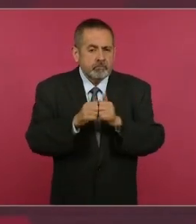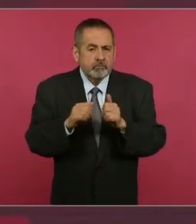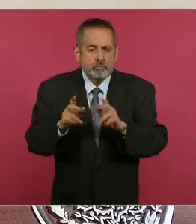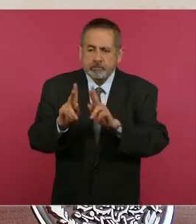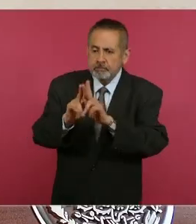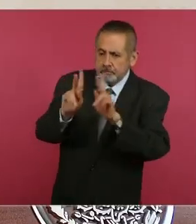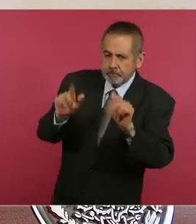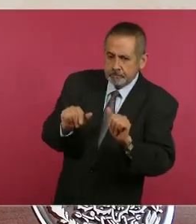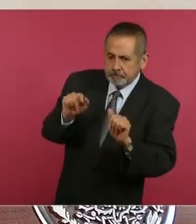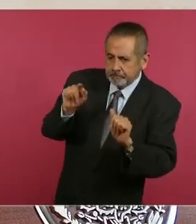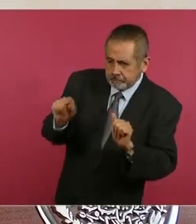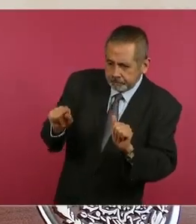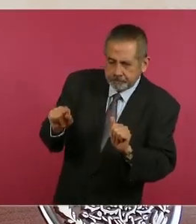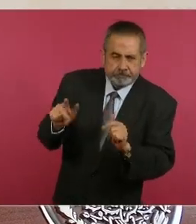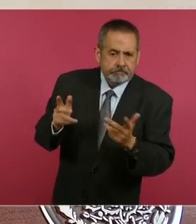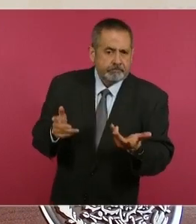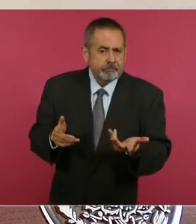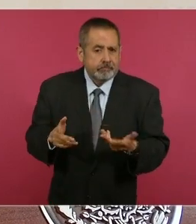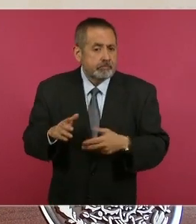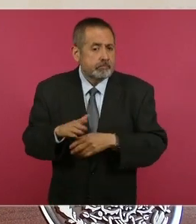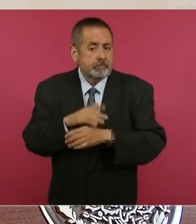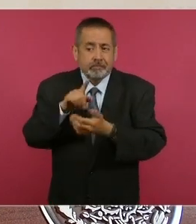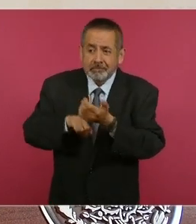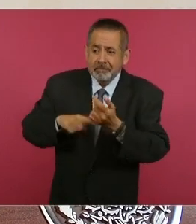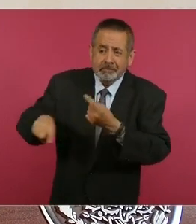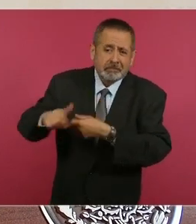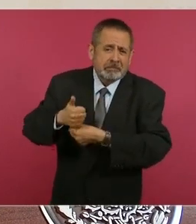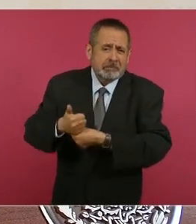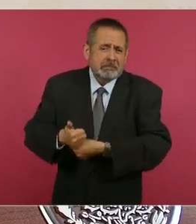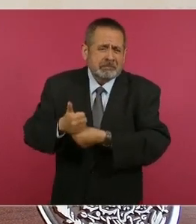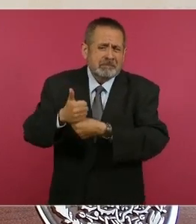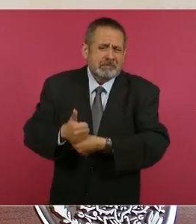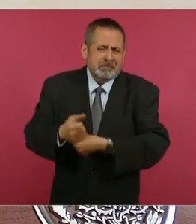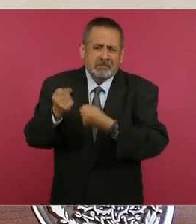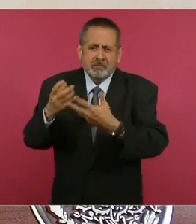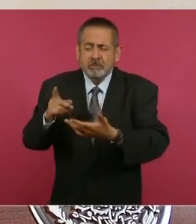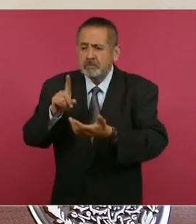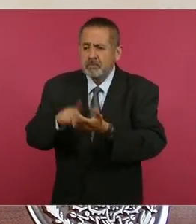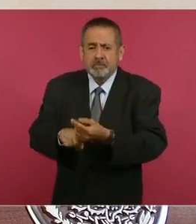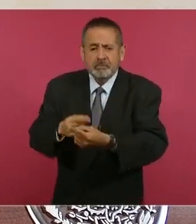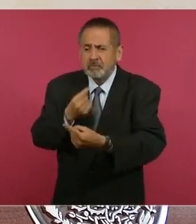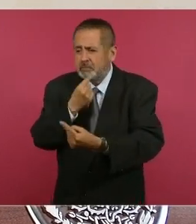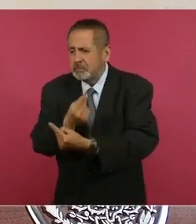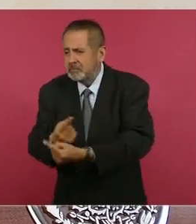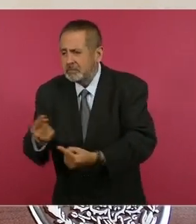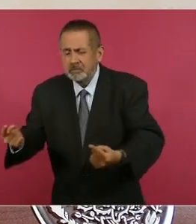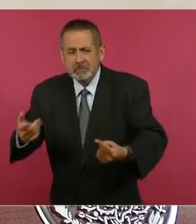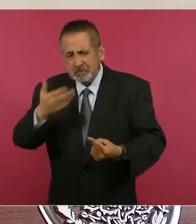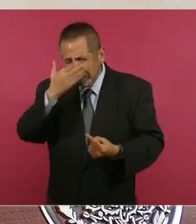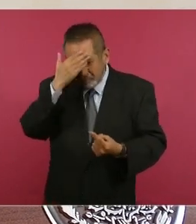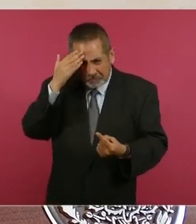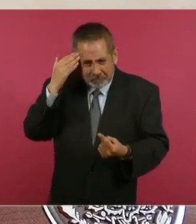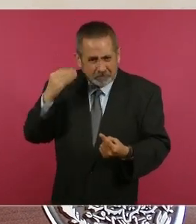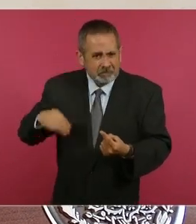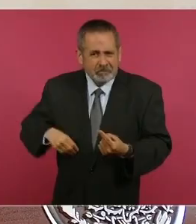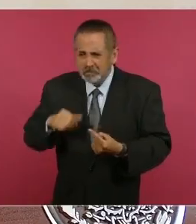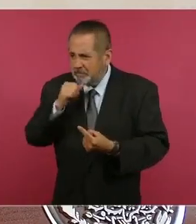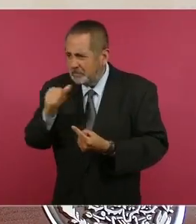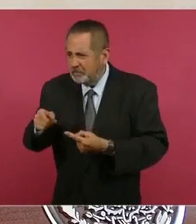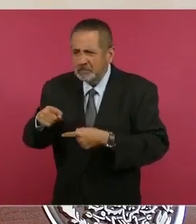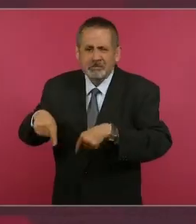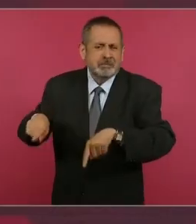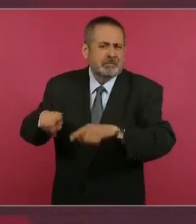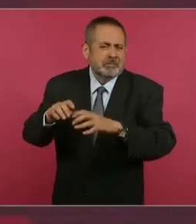buscar la paz por el sufrimiento de inocentes, por el